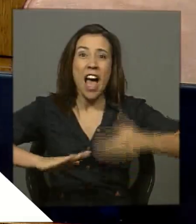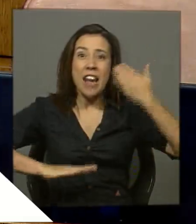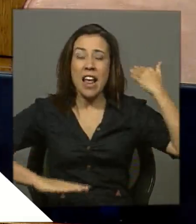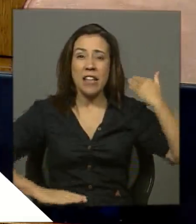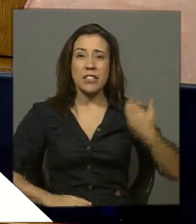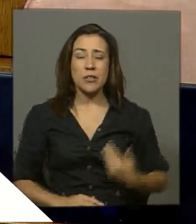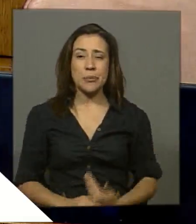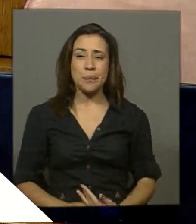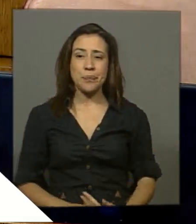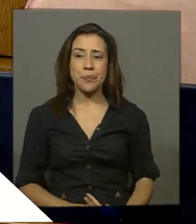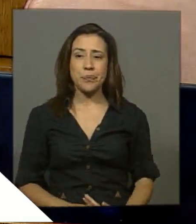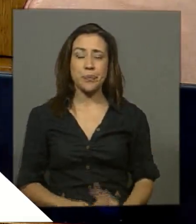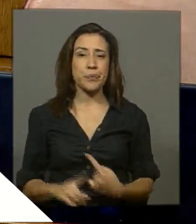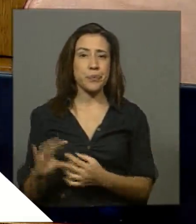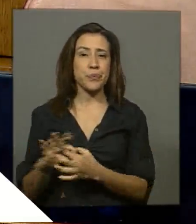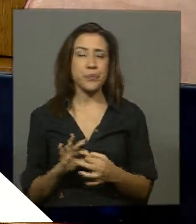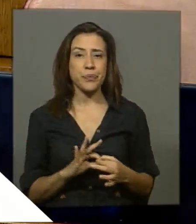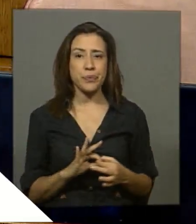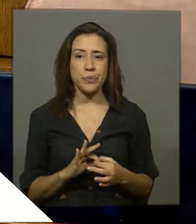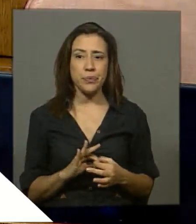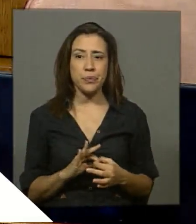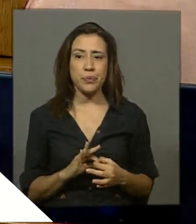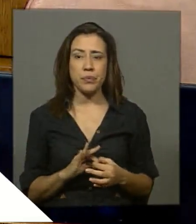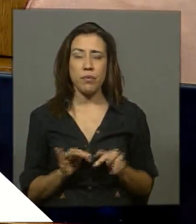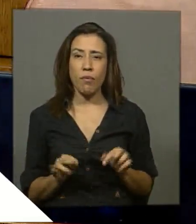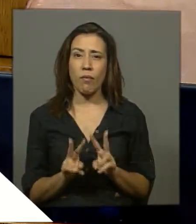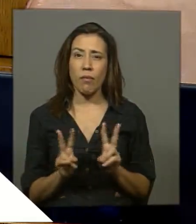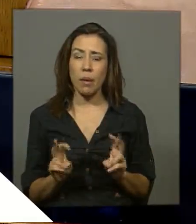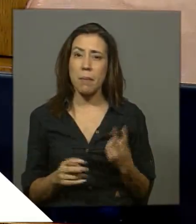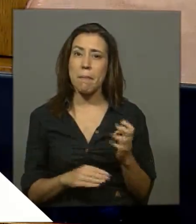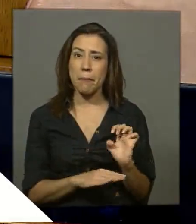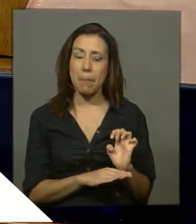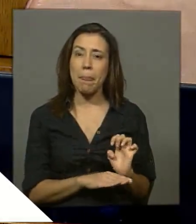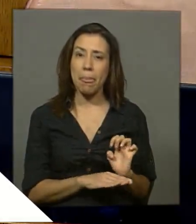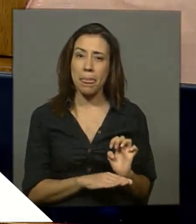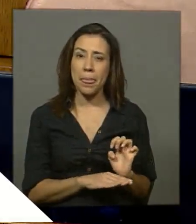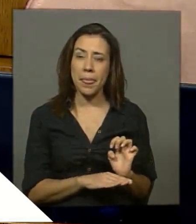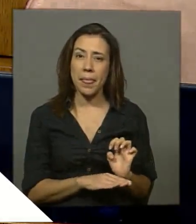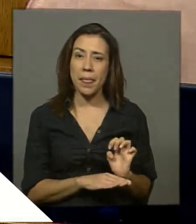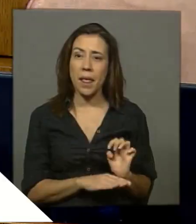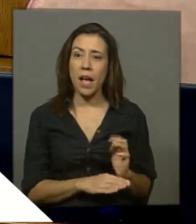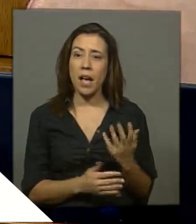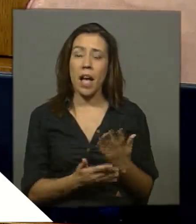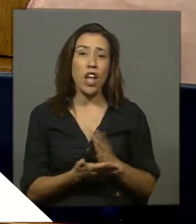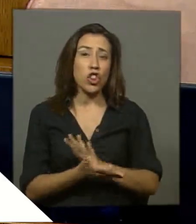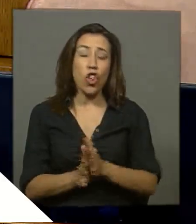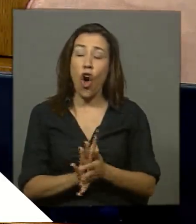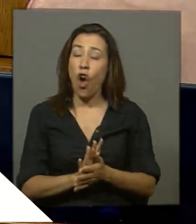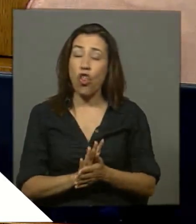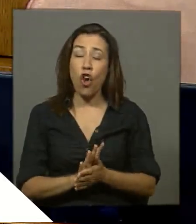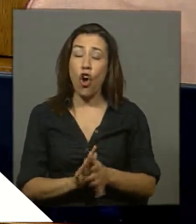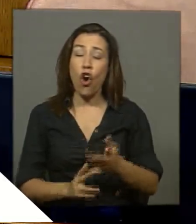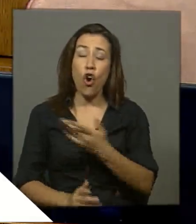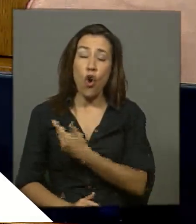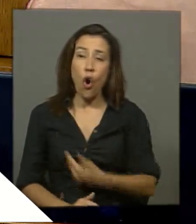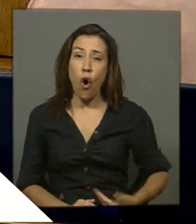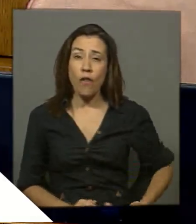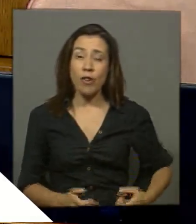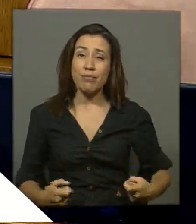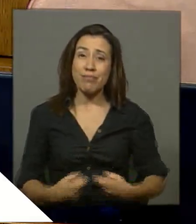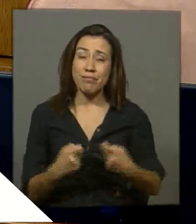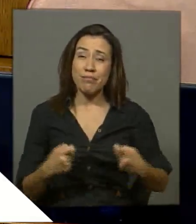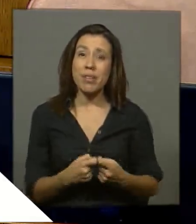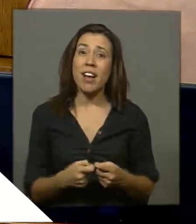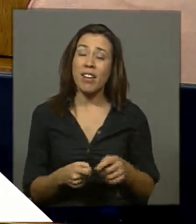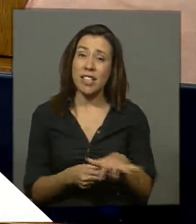territorio en consecuencia Este es un tema de estado que cruza a todos los gobiernos y el conflicto es un